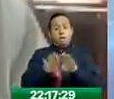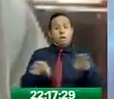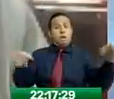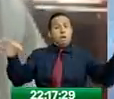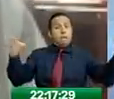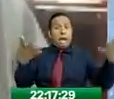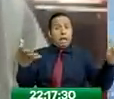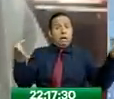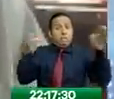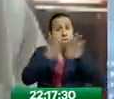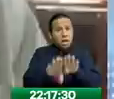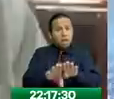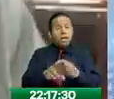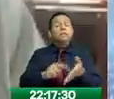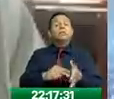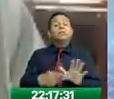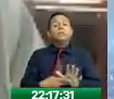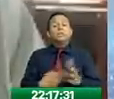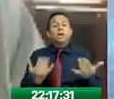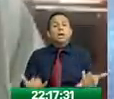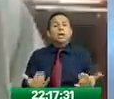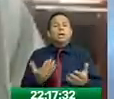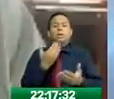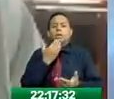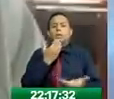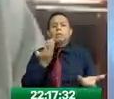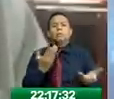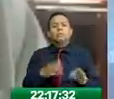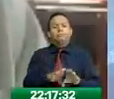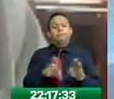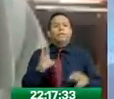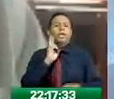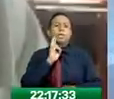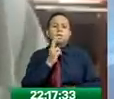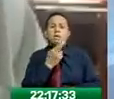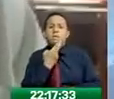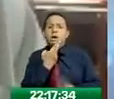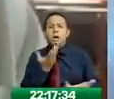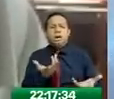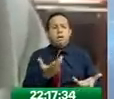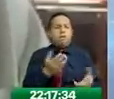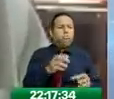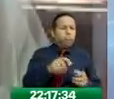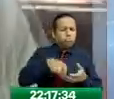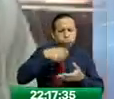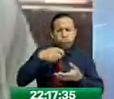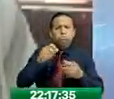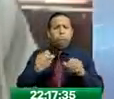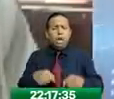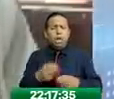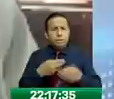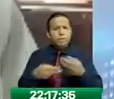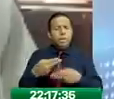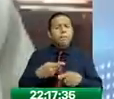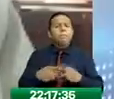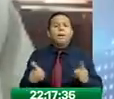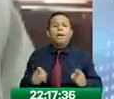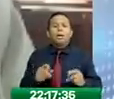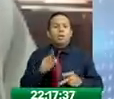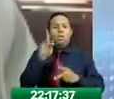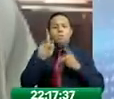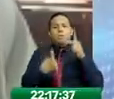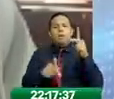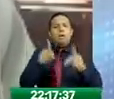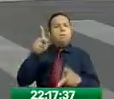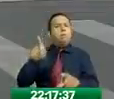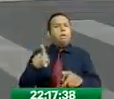se ha dado paso para que puedan reaperturar son los comedores como tal de los restaurantes, pero en sí el uso de la playa pues